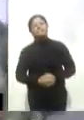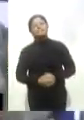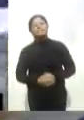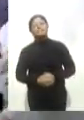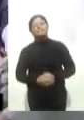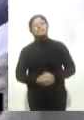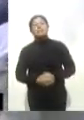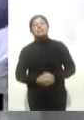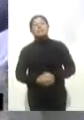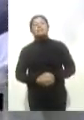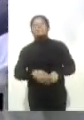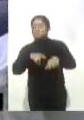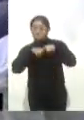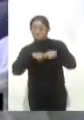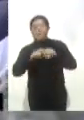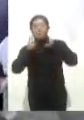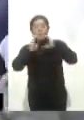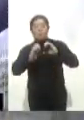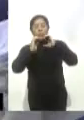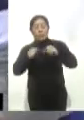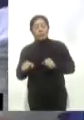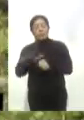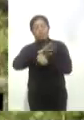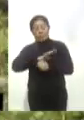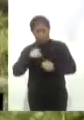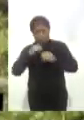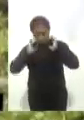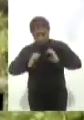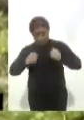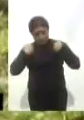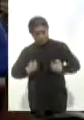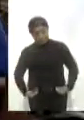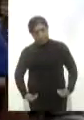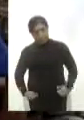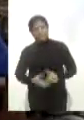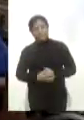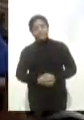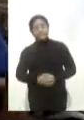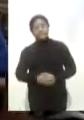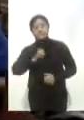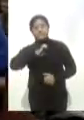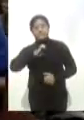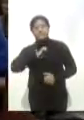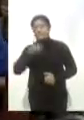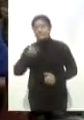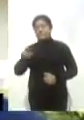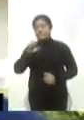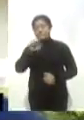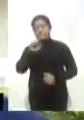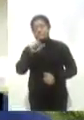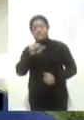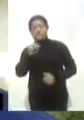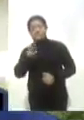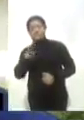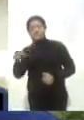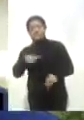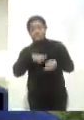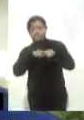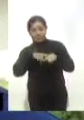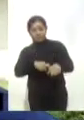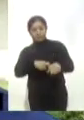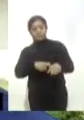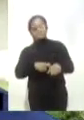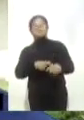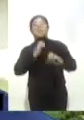cuidados ante la pandemia por COVID-19, el entrenador de la disciplina, Esaú Cerero Maldonado, mantiene la